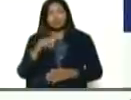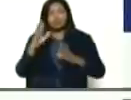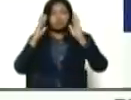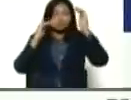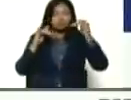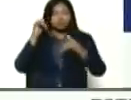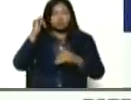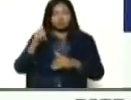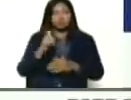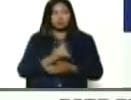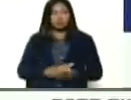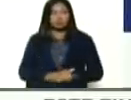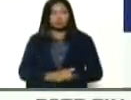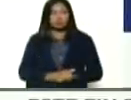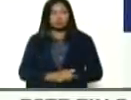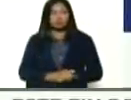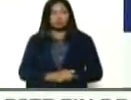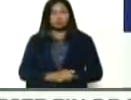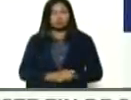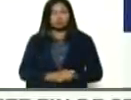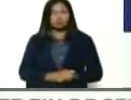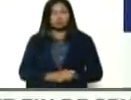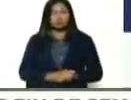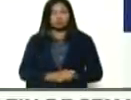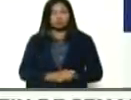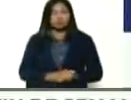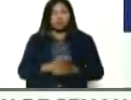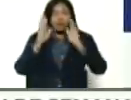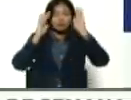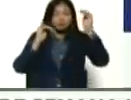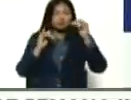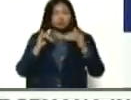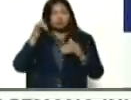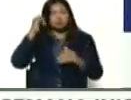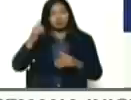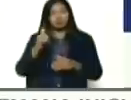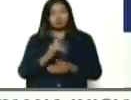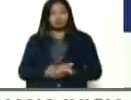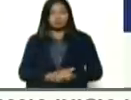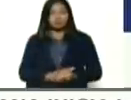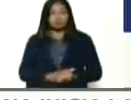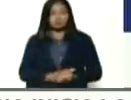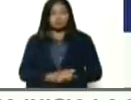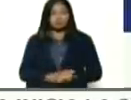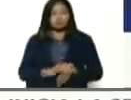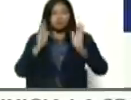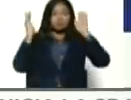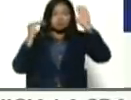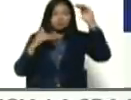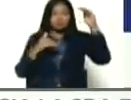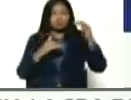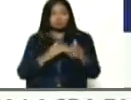yaracuy julio del honor de atención atención